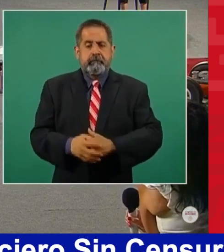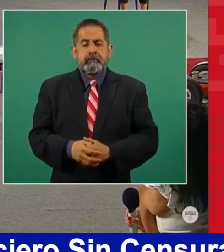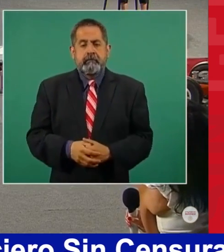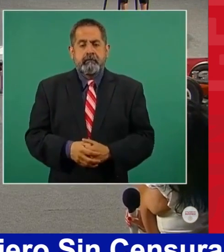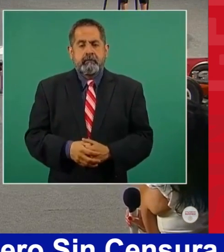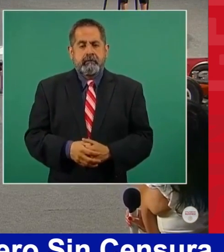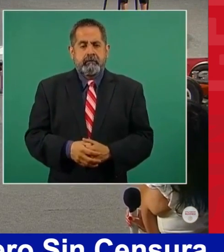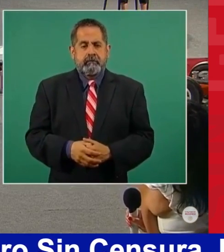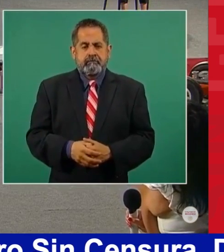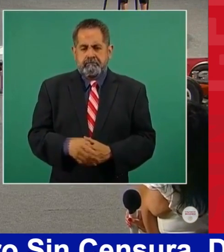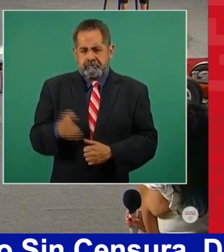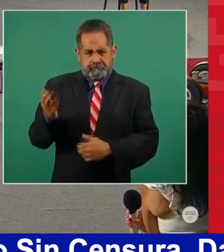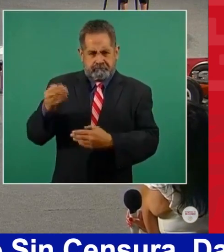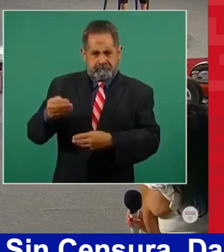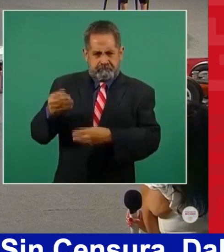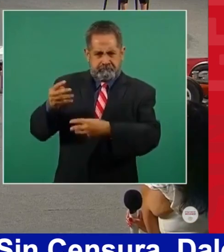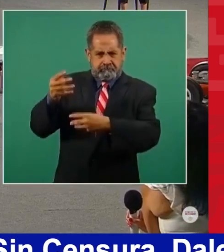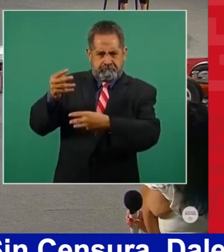Córrela.